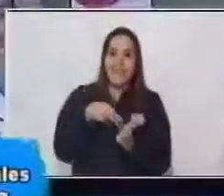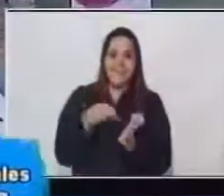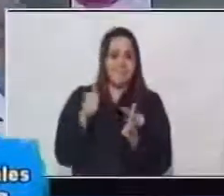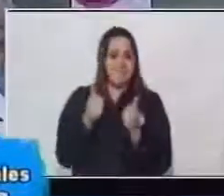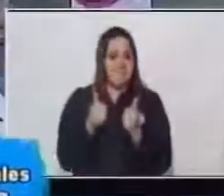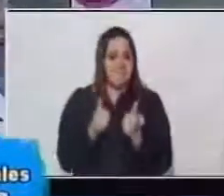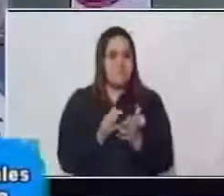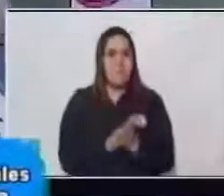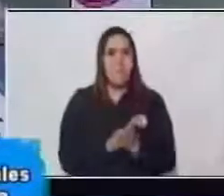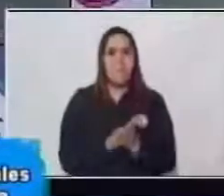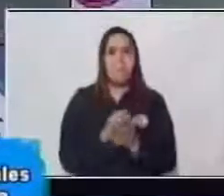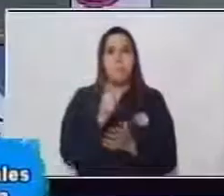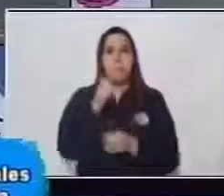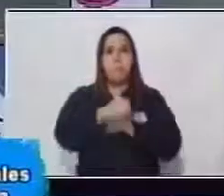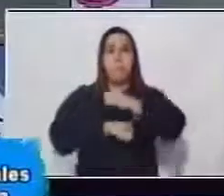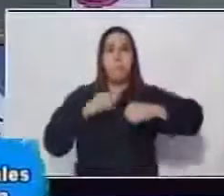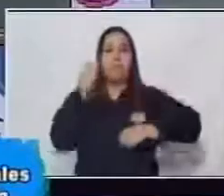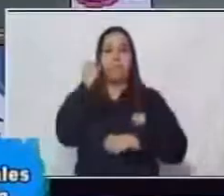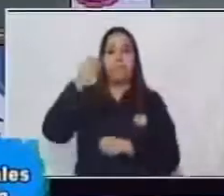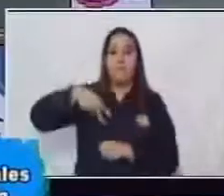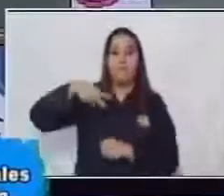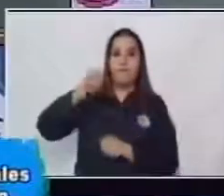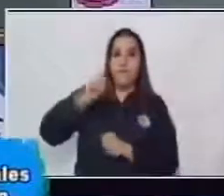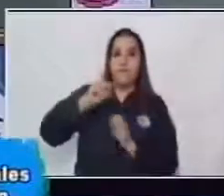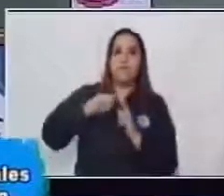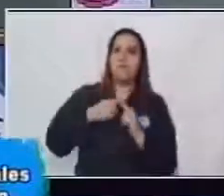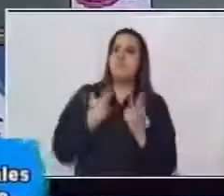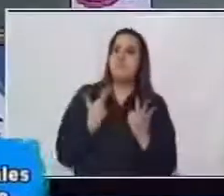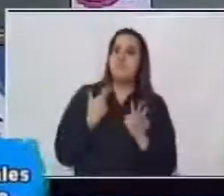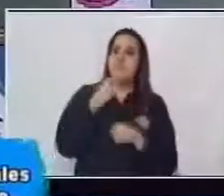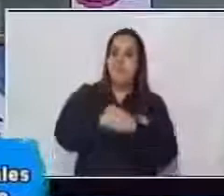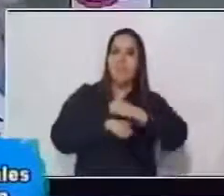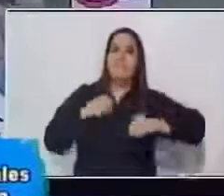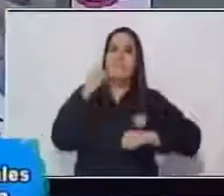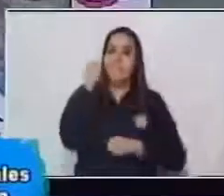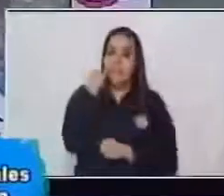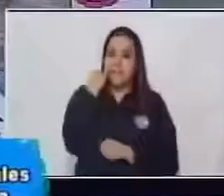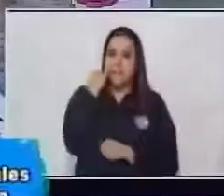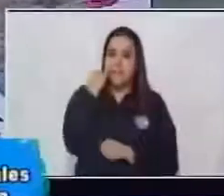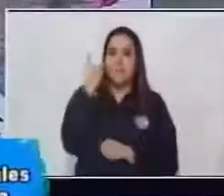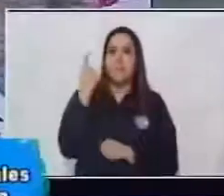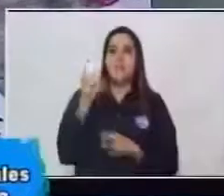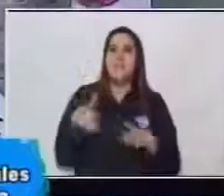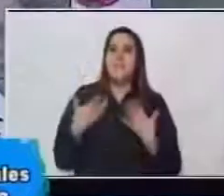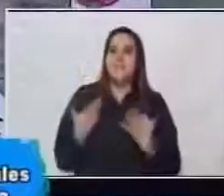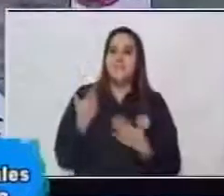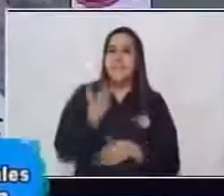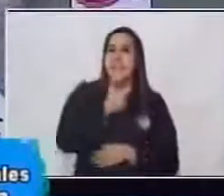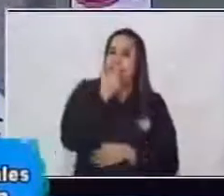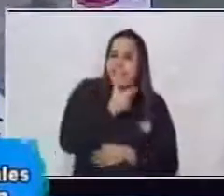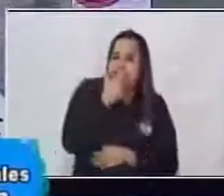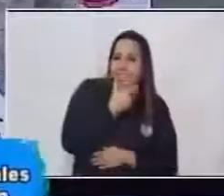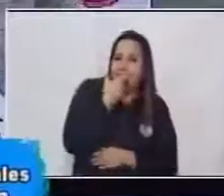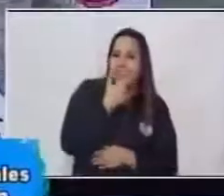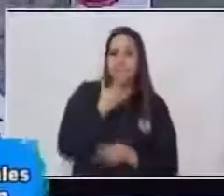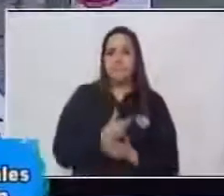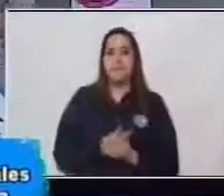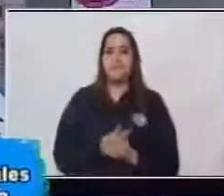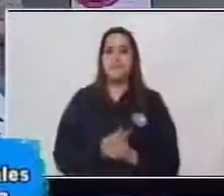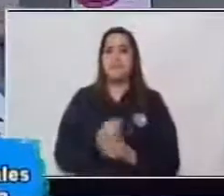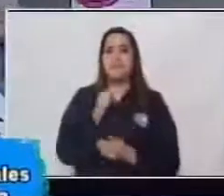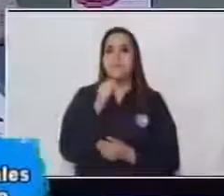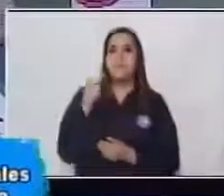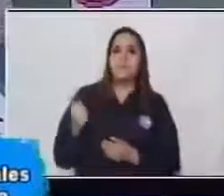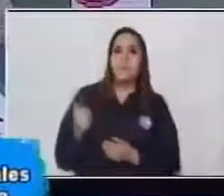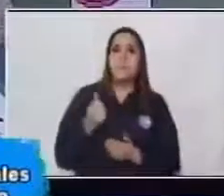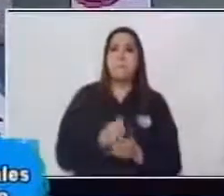bien. Fino. Fino empieza con... Sí, muy bien. Y así, me reímos.